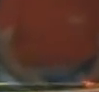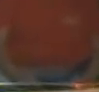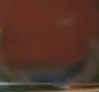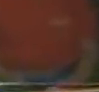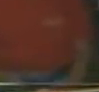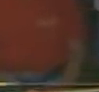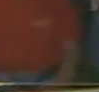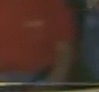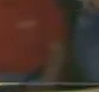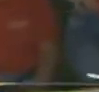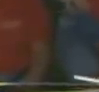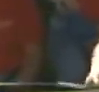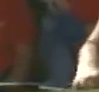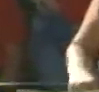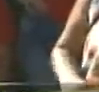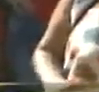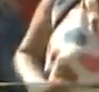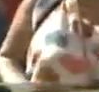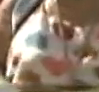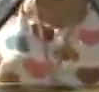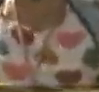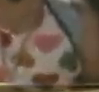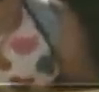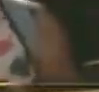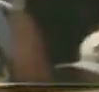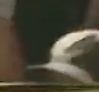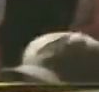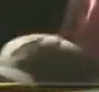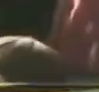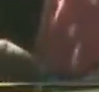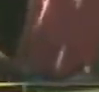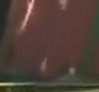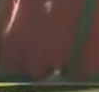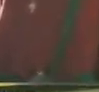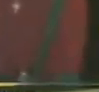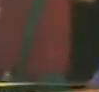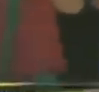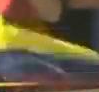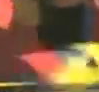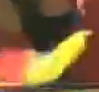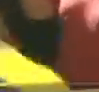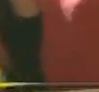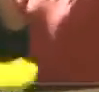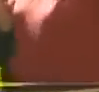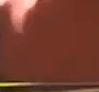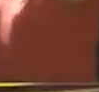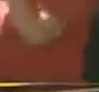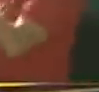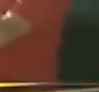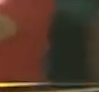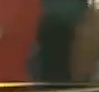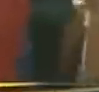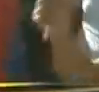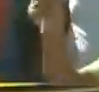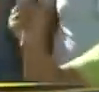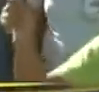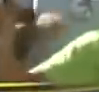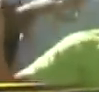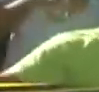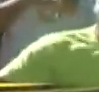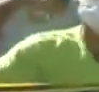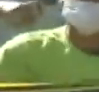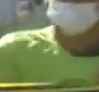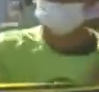de Chávez, al conductor de victoria, vencedor de